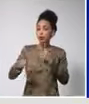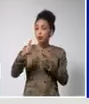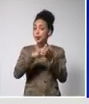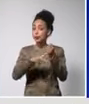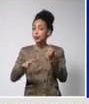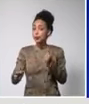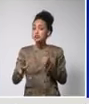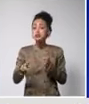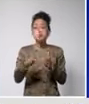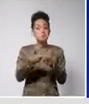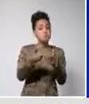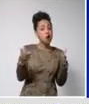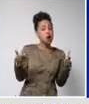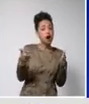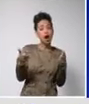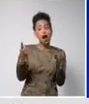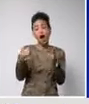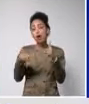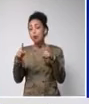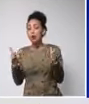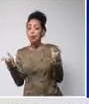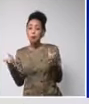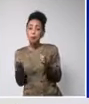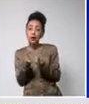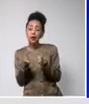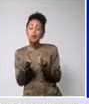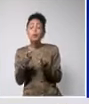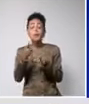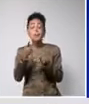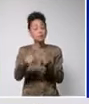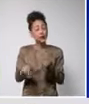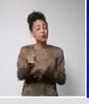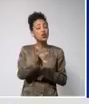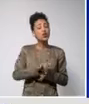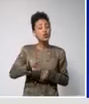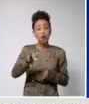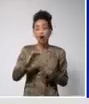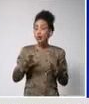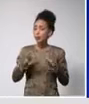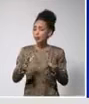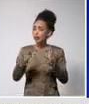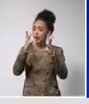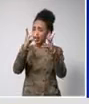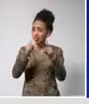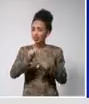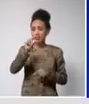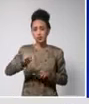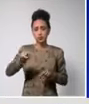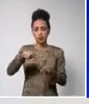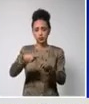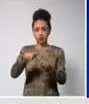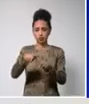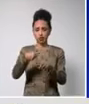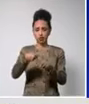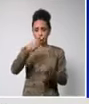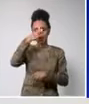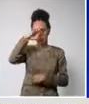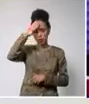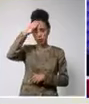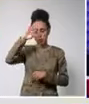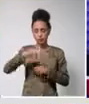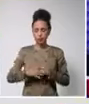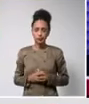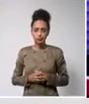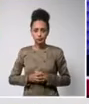menos, pero realmente es una cifra y una complejidad importante. De